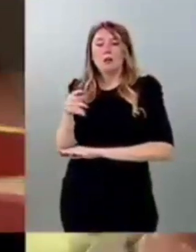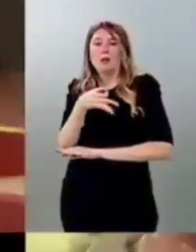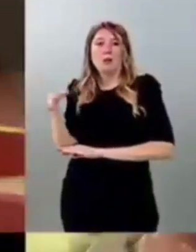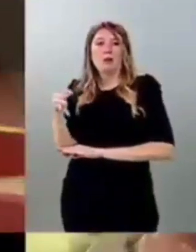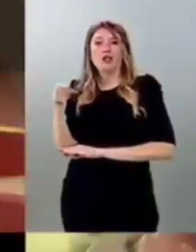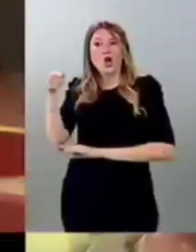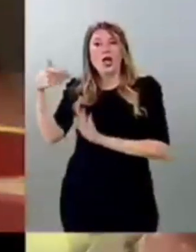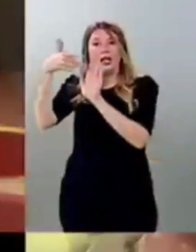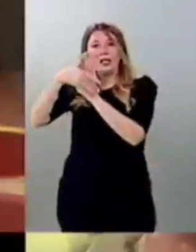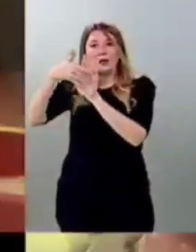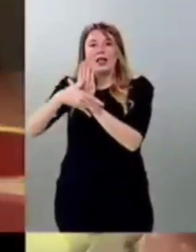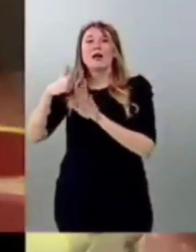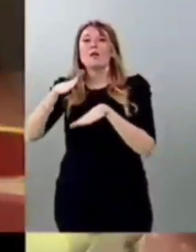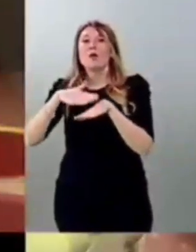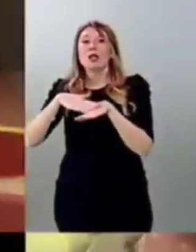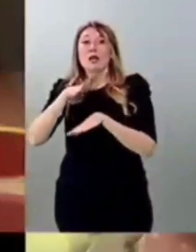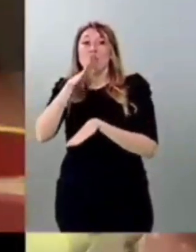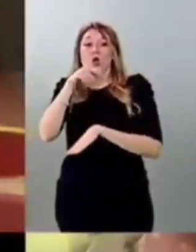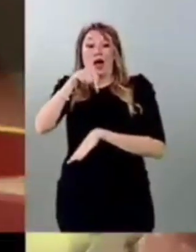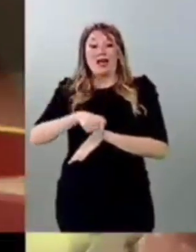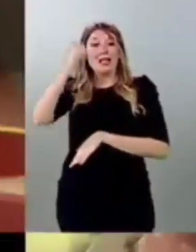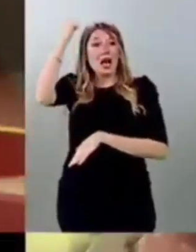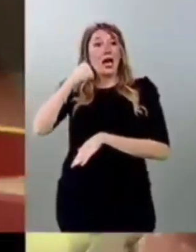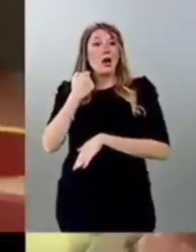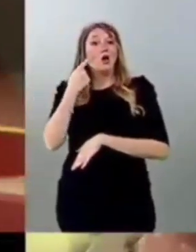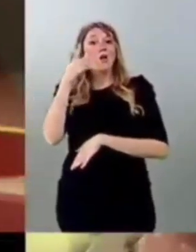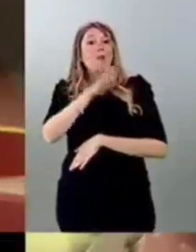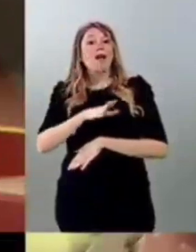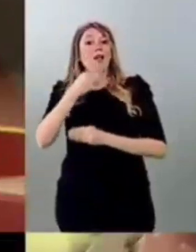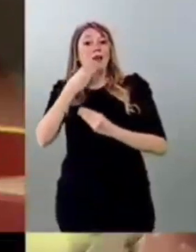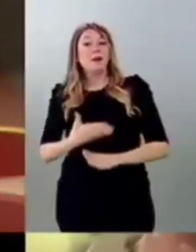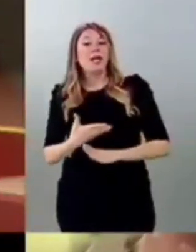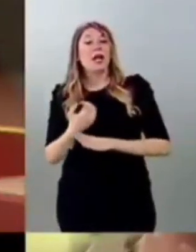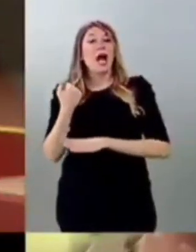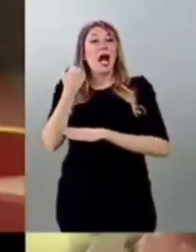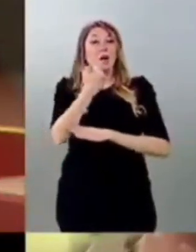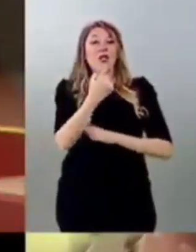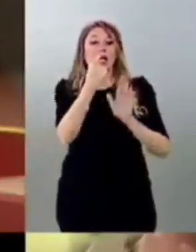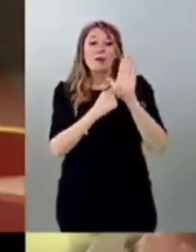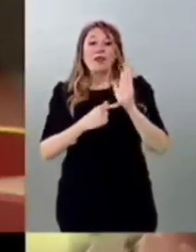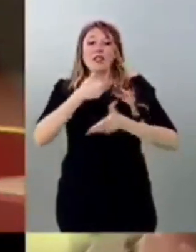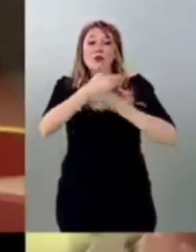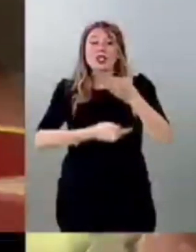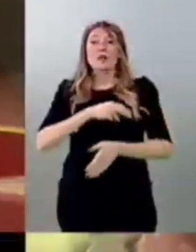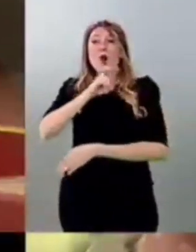dar explicaciones porque aquí le parece bien apoyar unas medidas progresistas y en otras partes vemos que las medidas de la